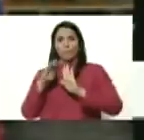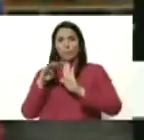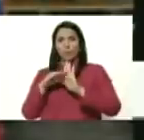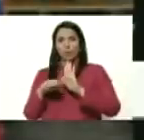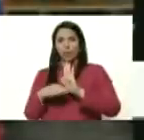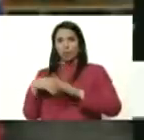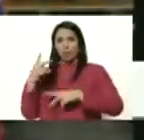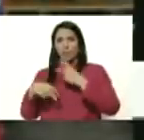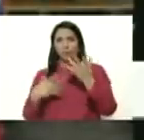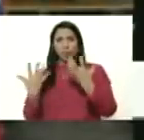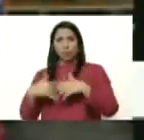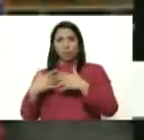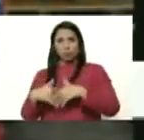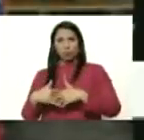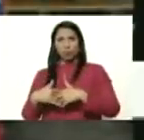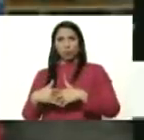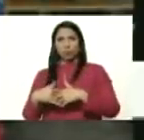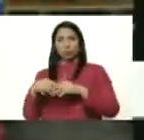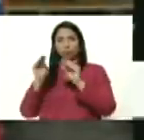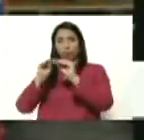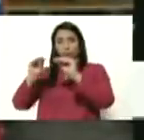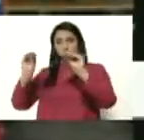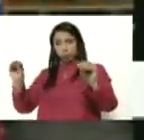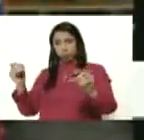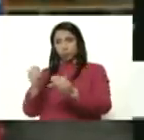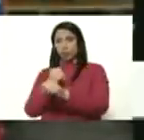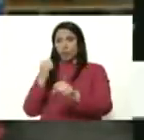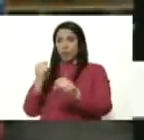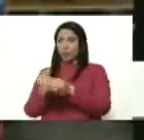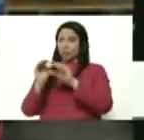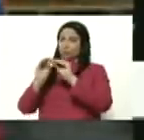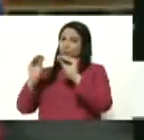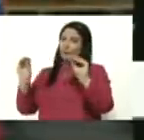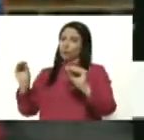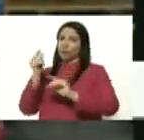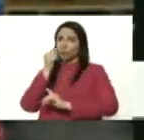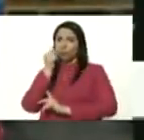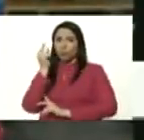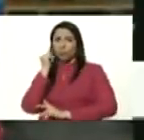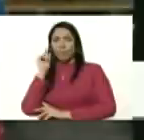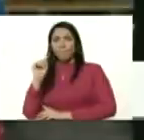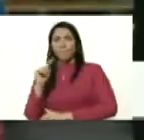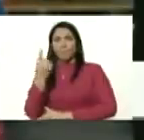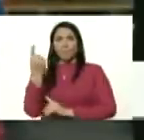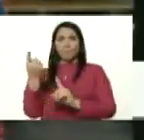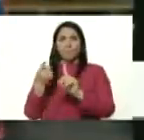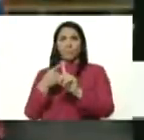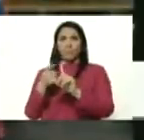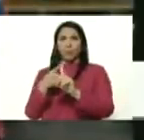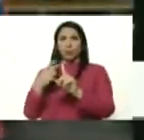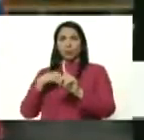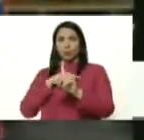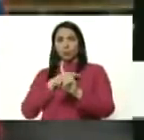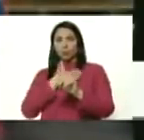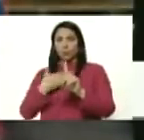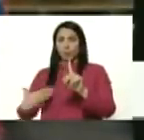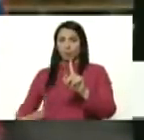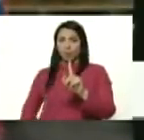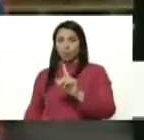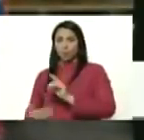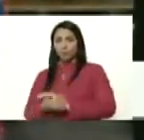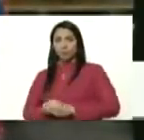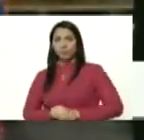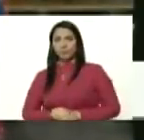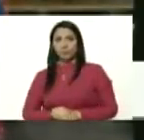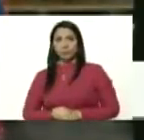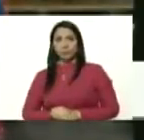conversando, contactando a los trabajadores y a las trabajadoras. En primer lugar, nos conseguimos, presidente,